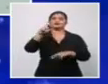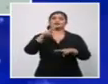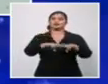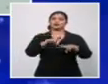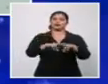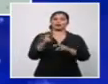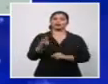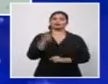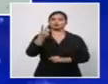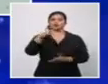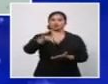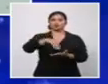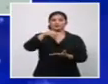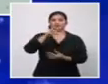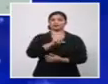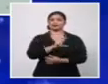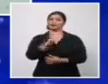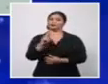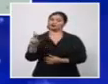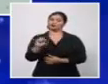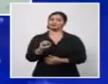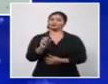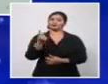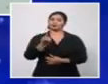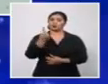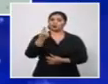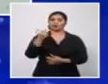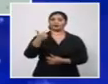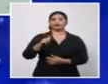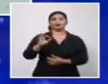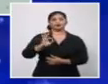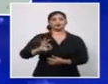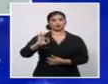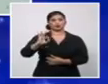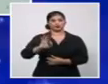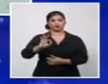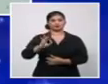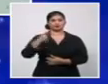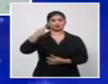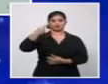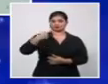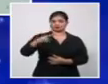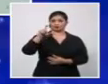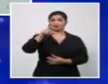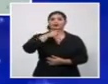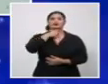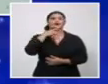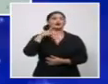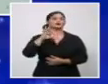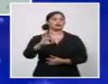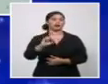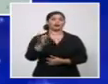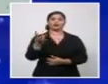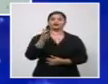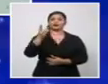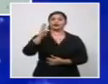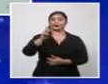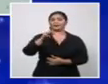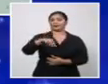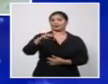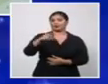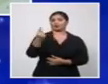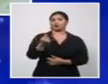de la Revolución, 1 de 10 de octubre, al igual que 1 de Cerro, 3 de Marianao y 1 de La